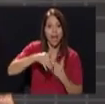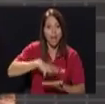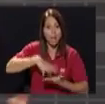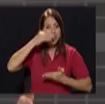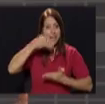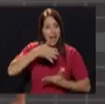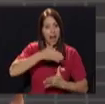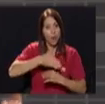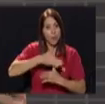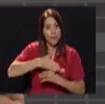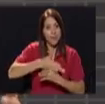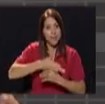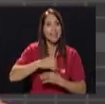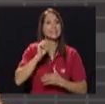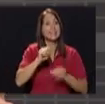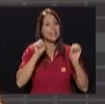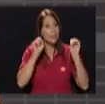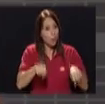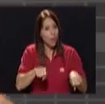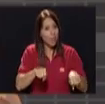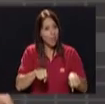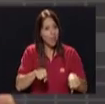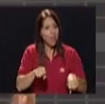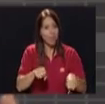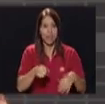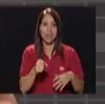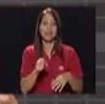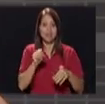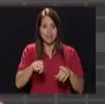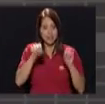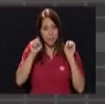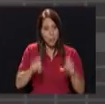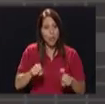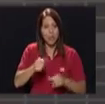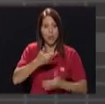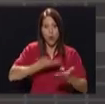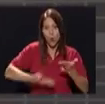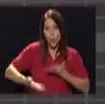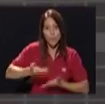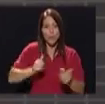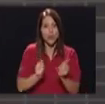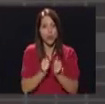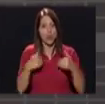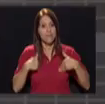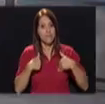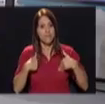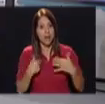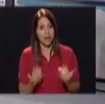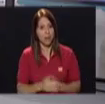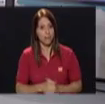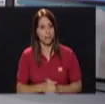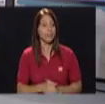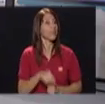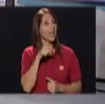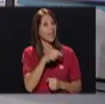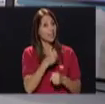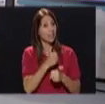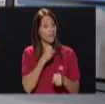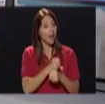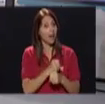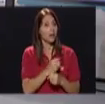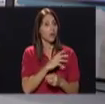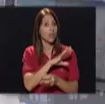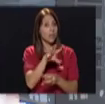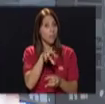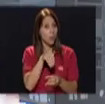aprender a convivir, porque sí se puede, como mencioné anteriormente, no es que no se pueda, sí se puede convivir con la fauna silvestre. Ahora, este trabajo